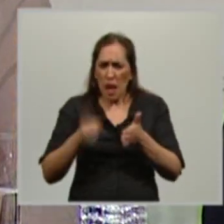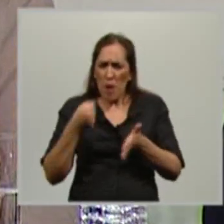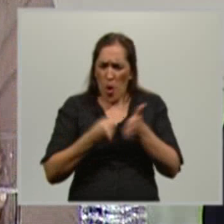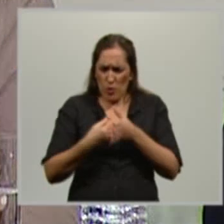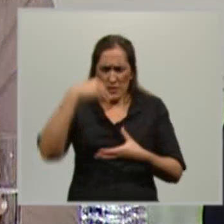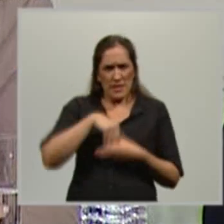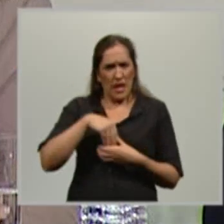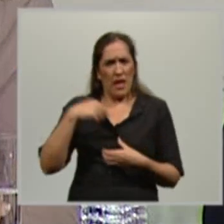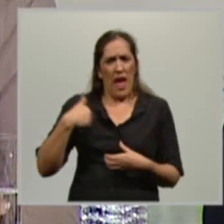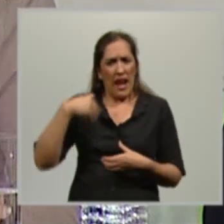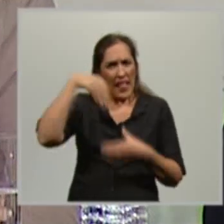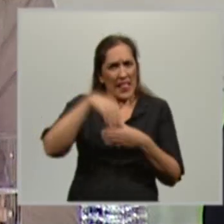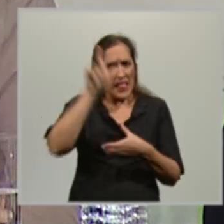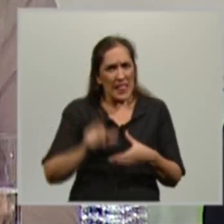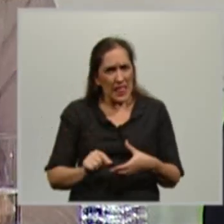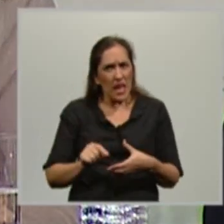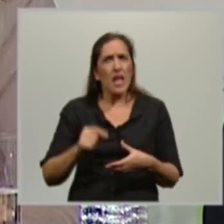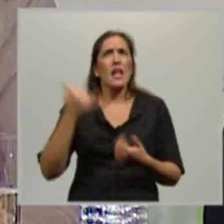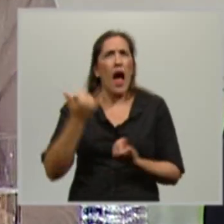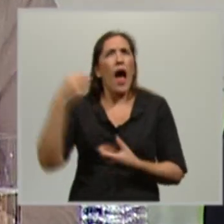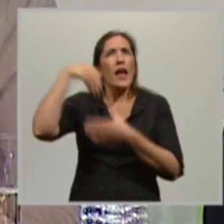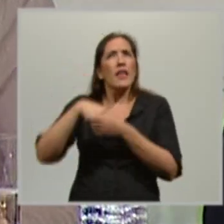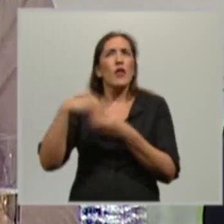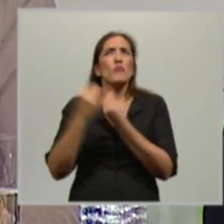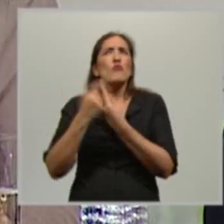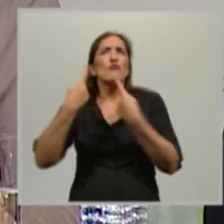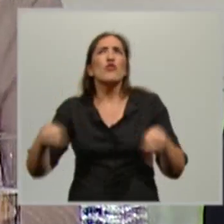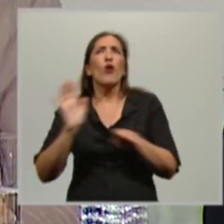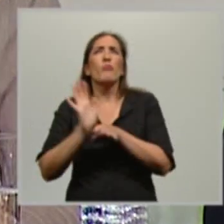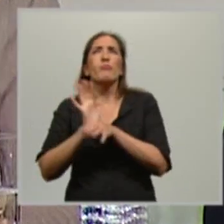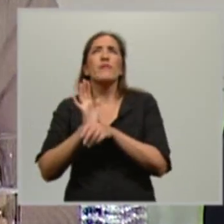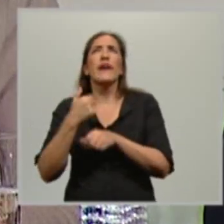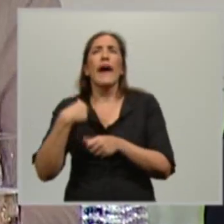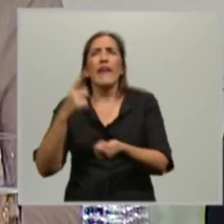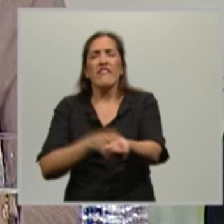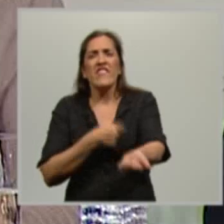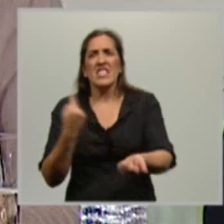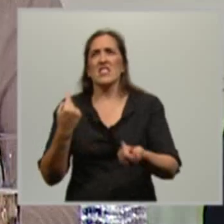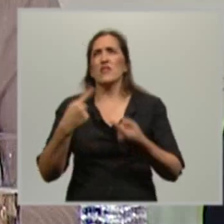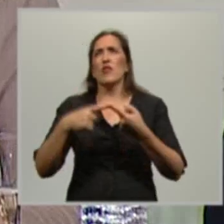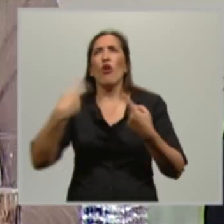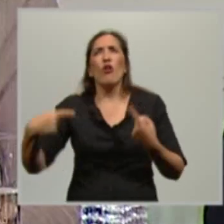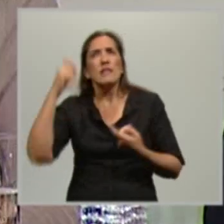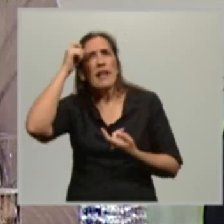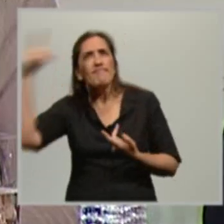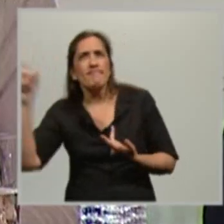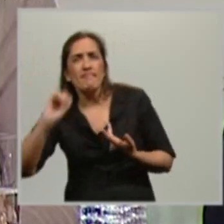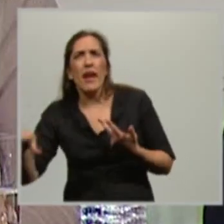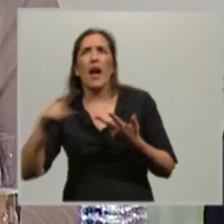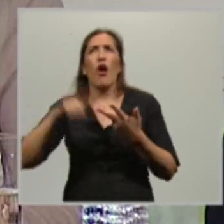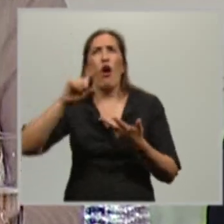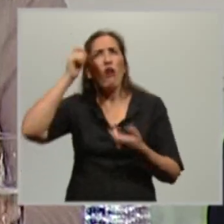mismos, ¿no? Los argentinos, contra nuestros propios fantasmas, con nuestros propios vicios, con nuestras propias